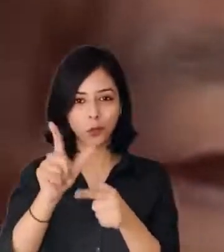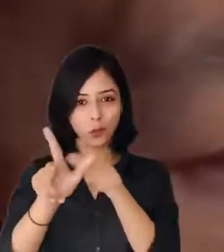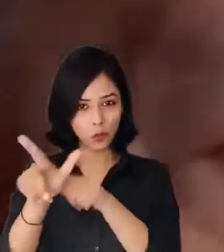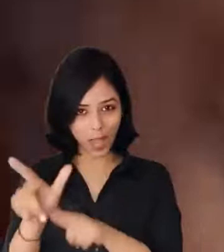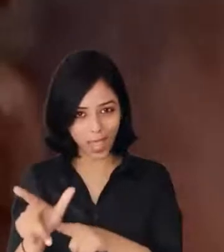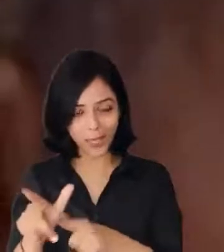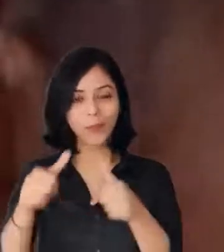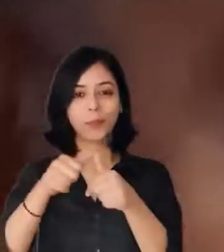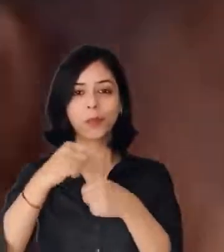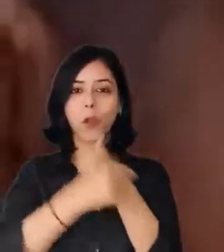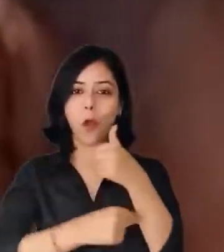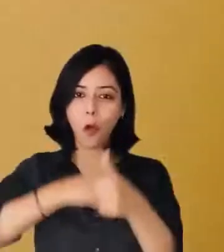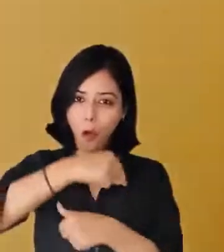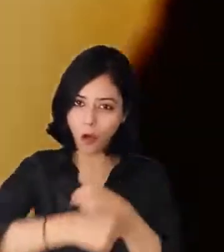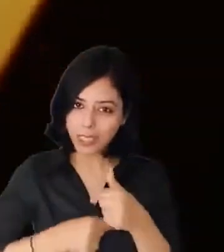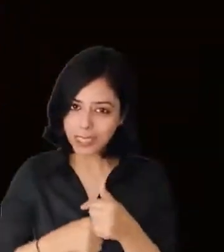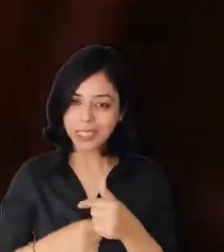lo tenía sometido y dominado.